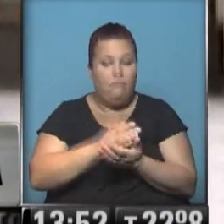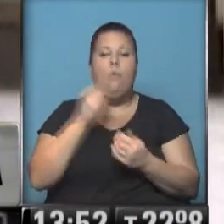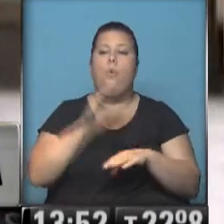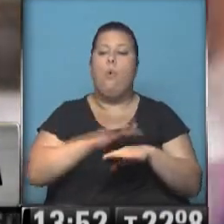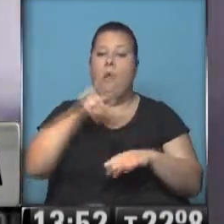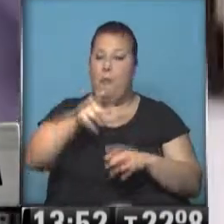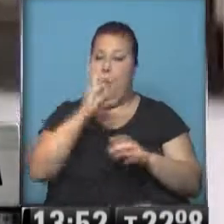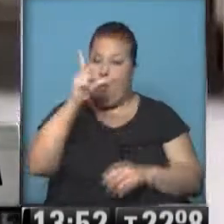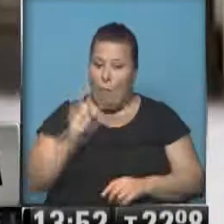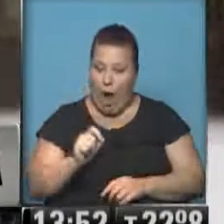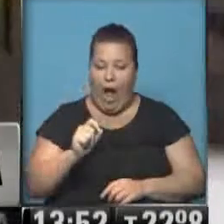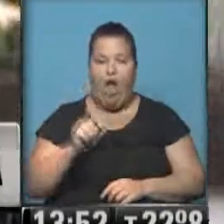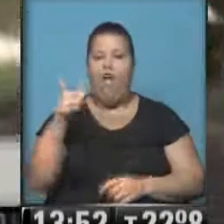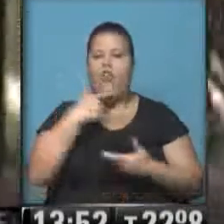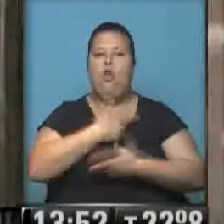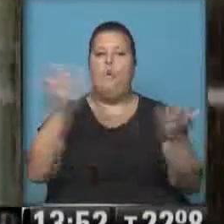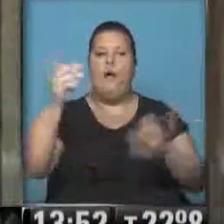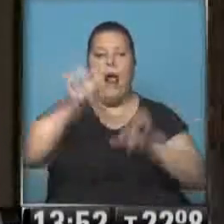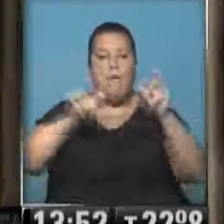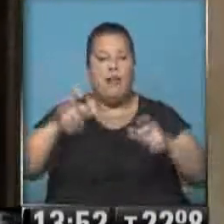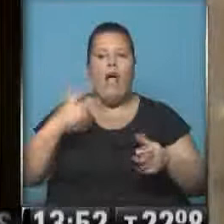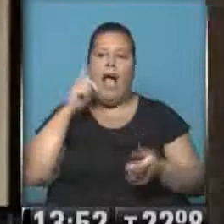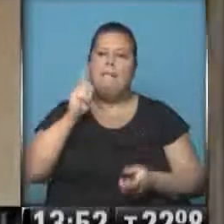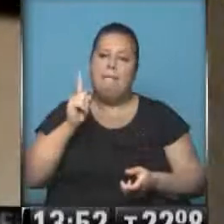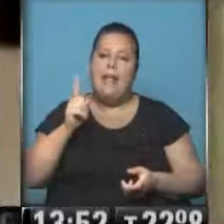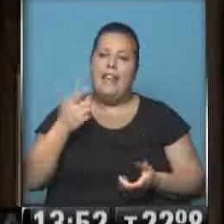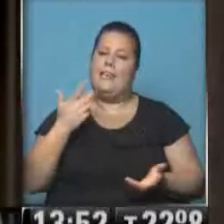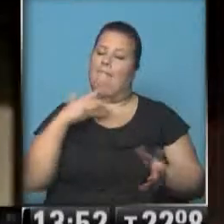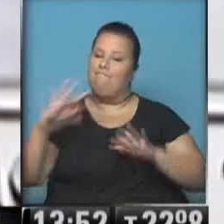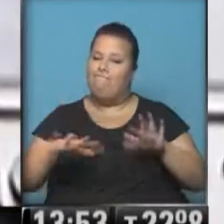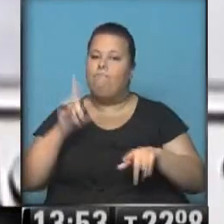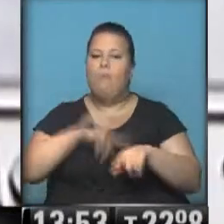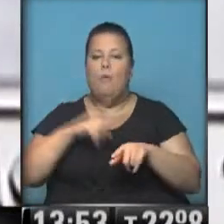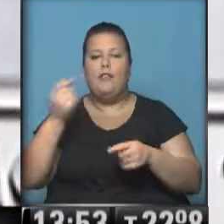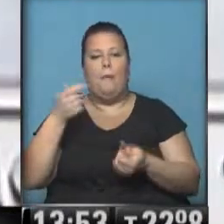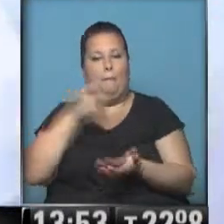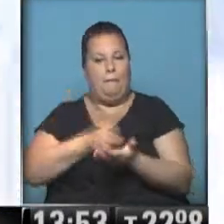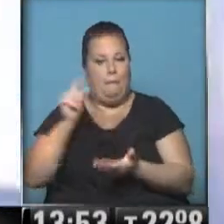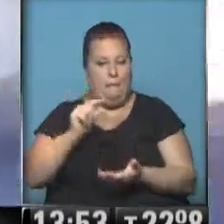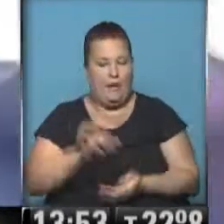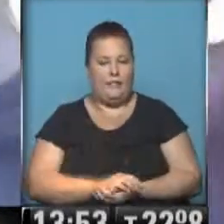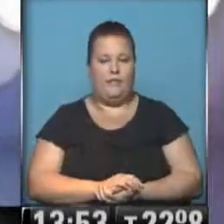que la entidad no reveló a sus clientes los riesgos que entrañaban esos productos financieros.